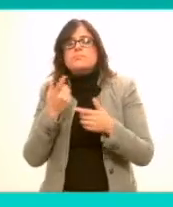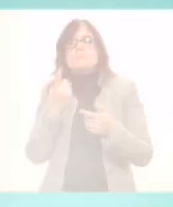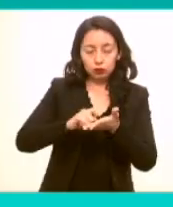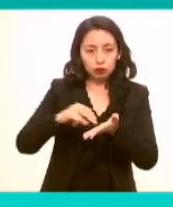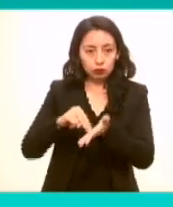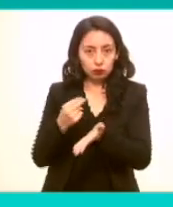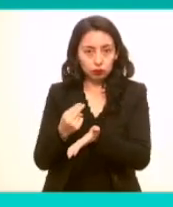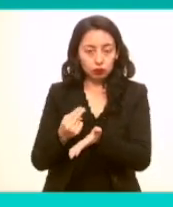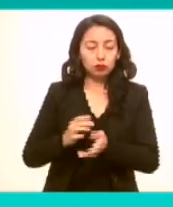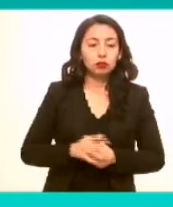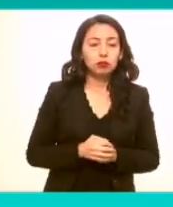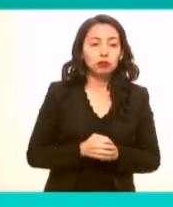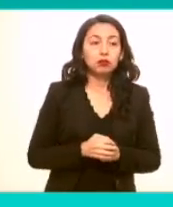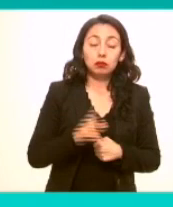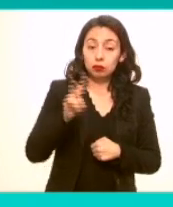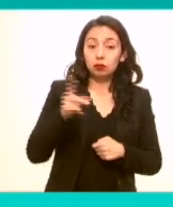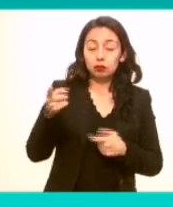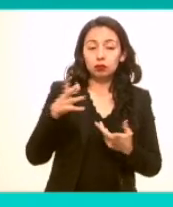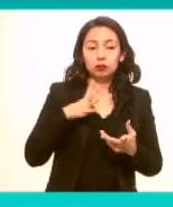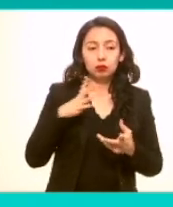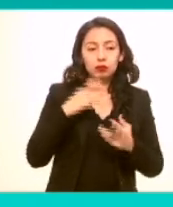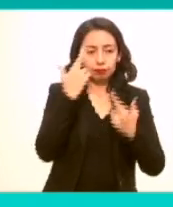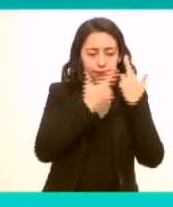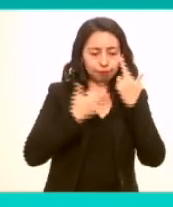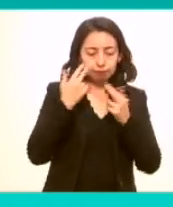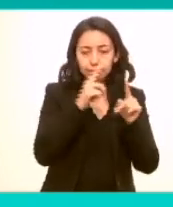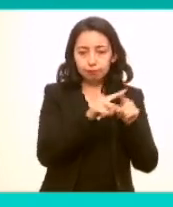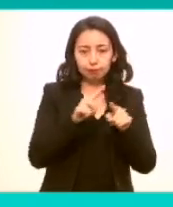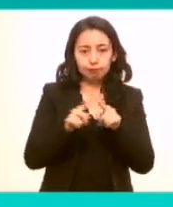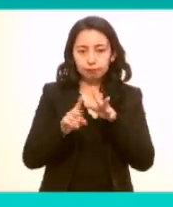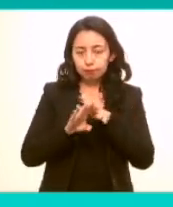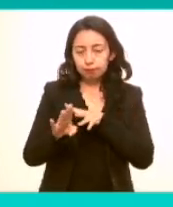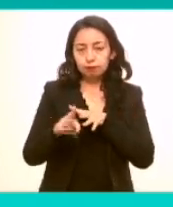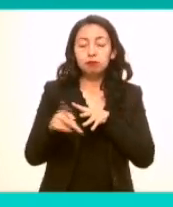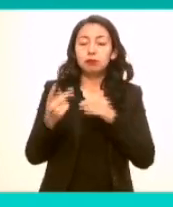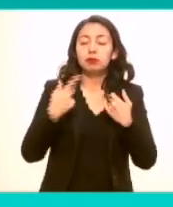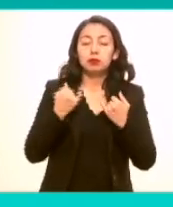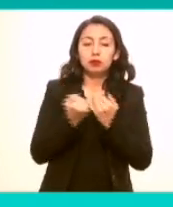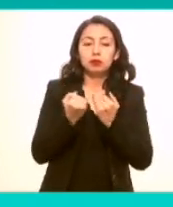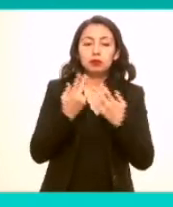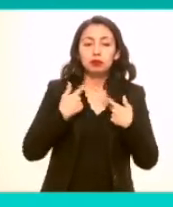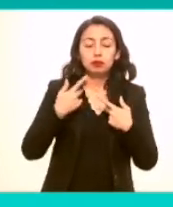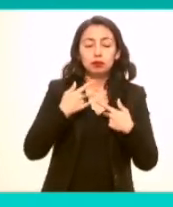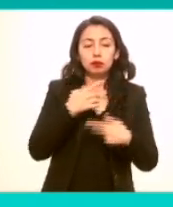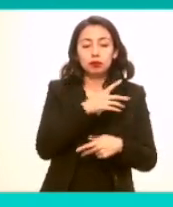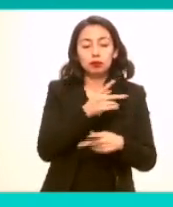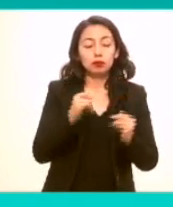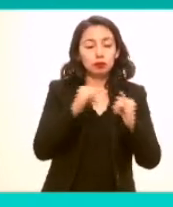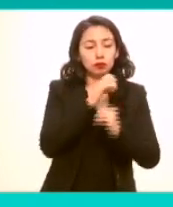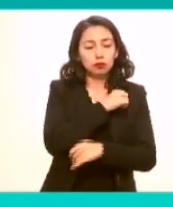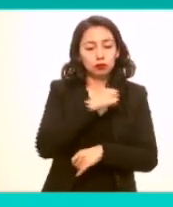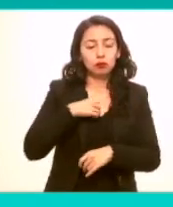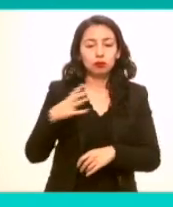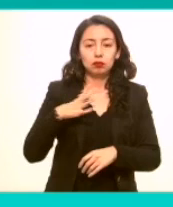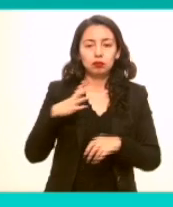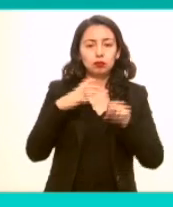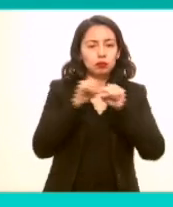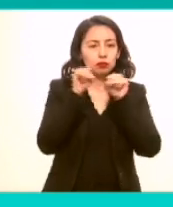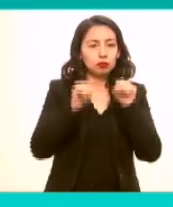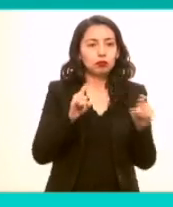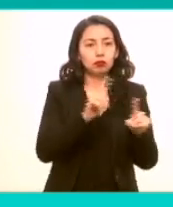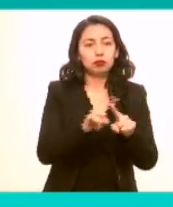a uno además de los filtros migratorios autónomos el sujeto obligado cuenta con otros sistemas en los que se